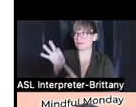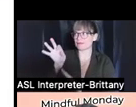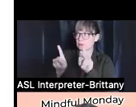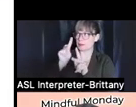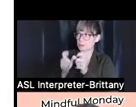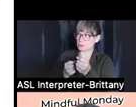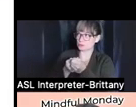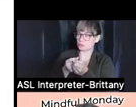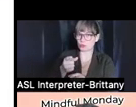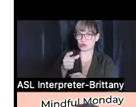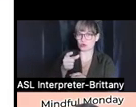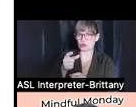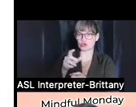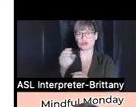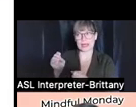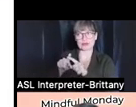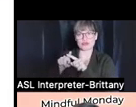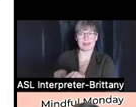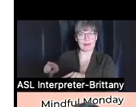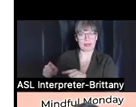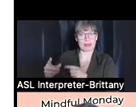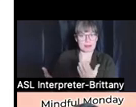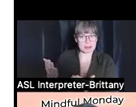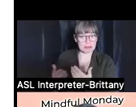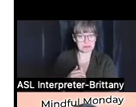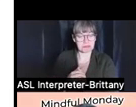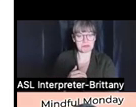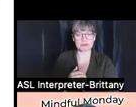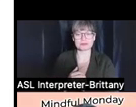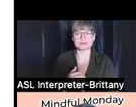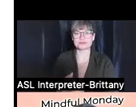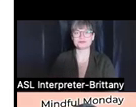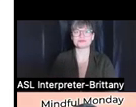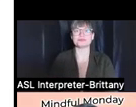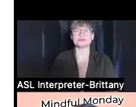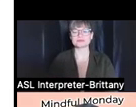hablar con las personas a su alrededor para que las cosas mejoren.